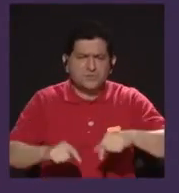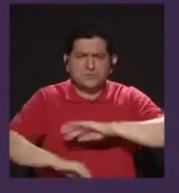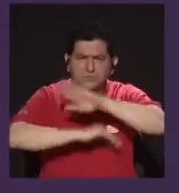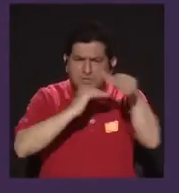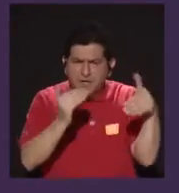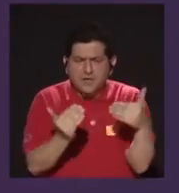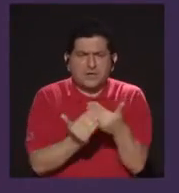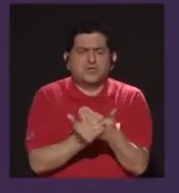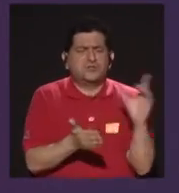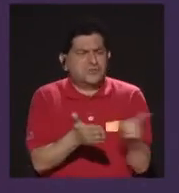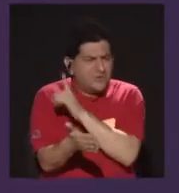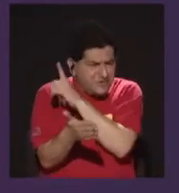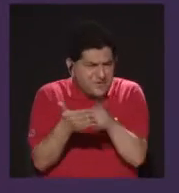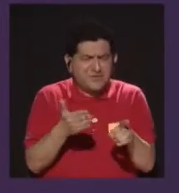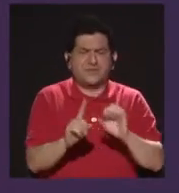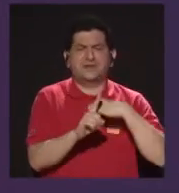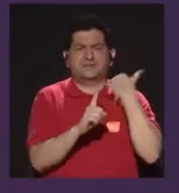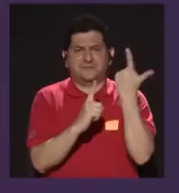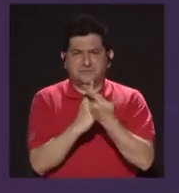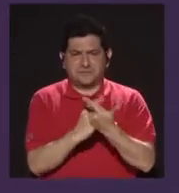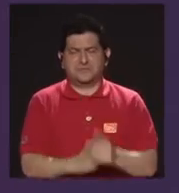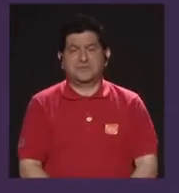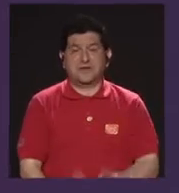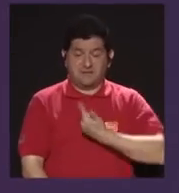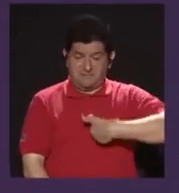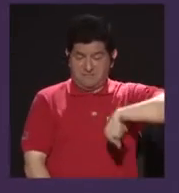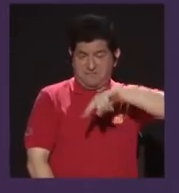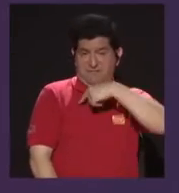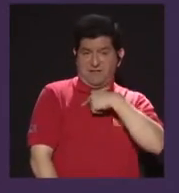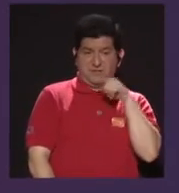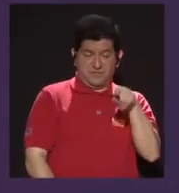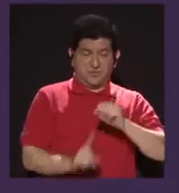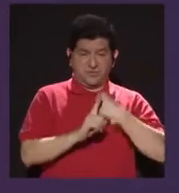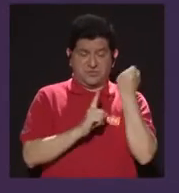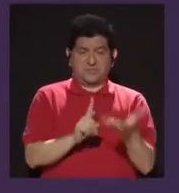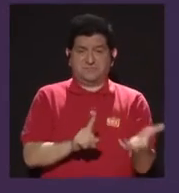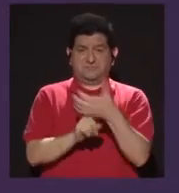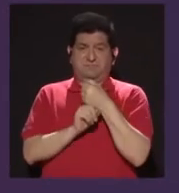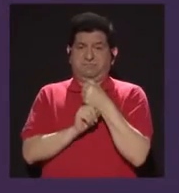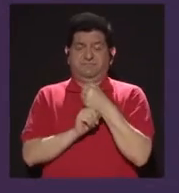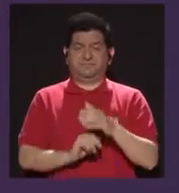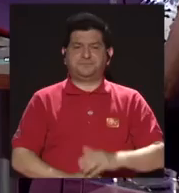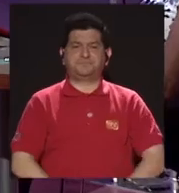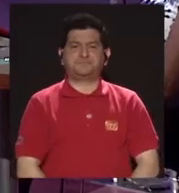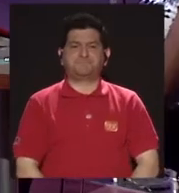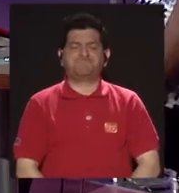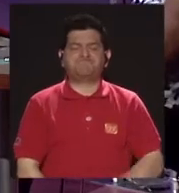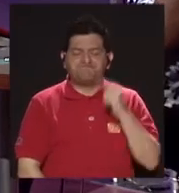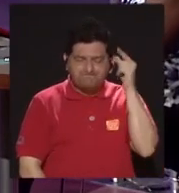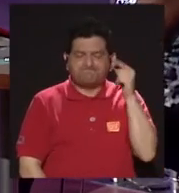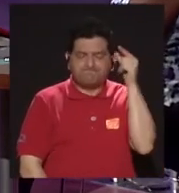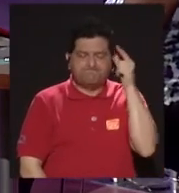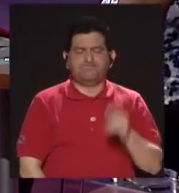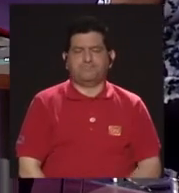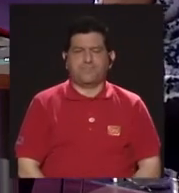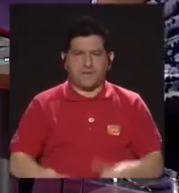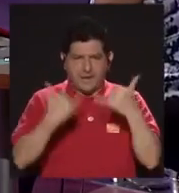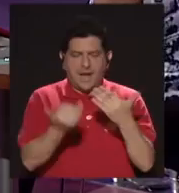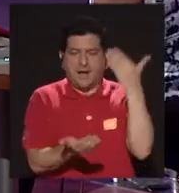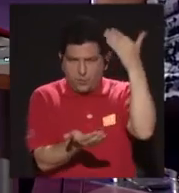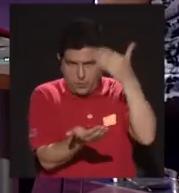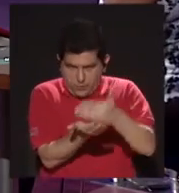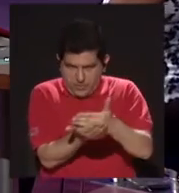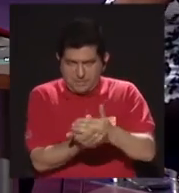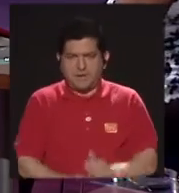esta discriminación social que nos tiene esté atrapadas por supuesto vamos a un